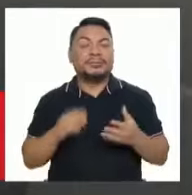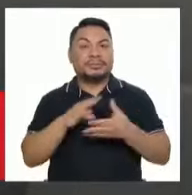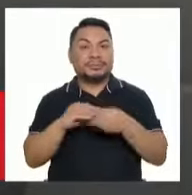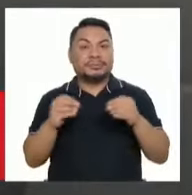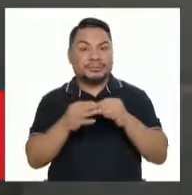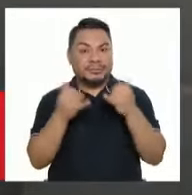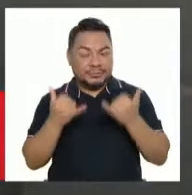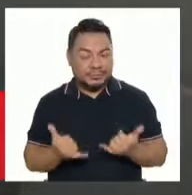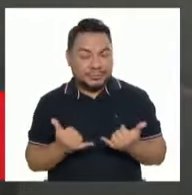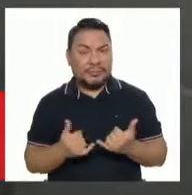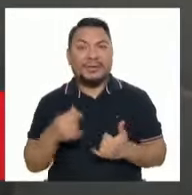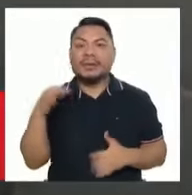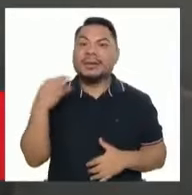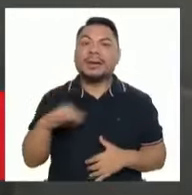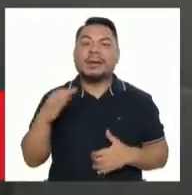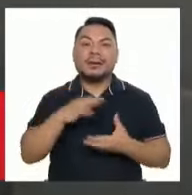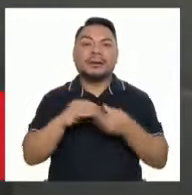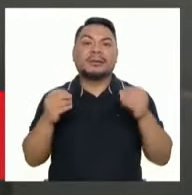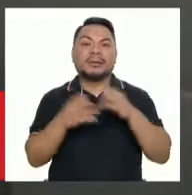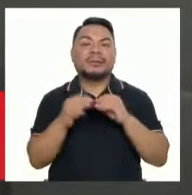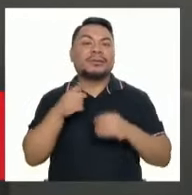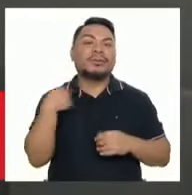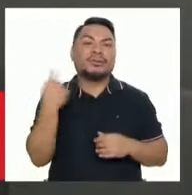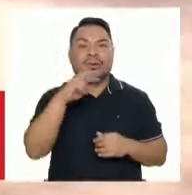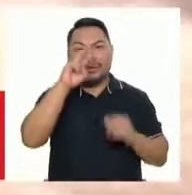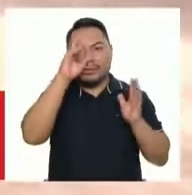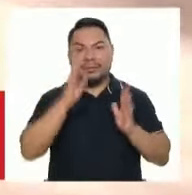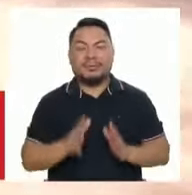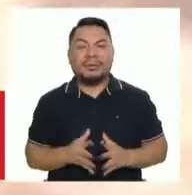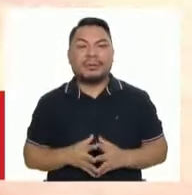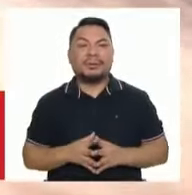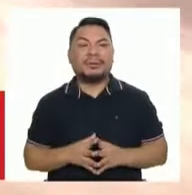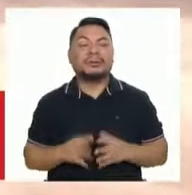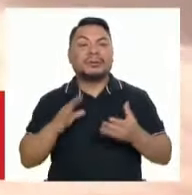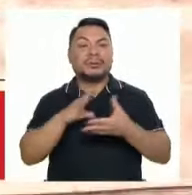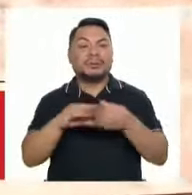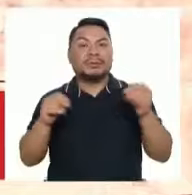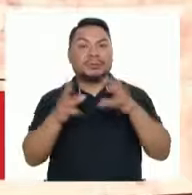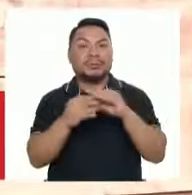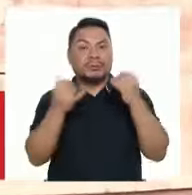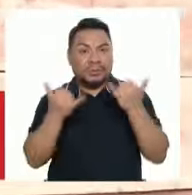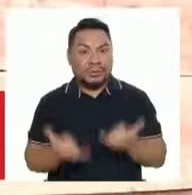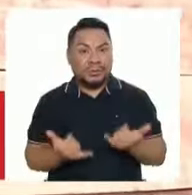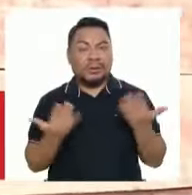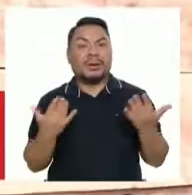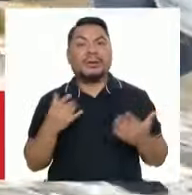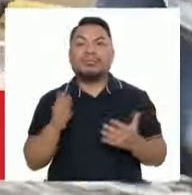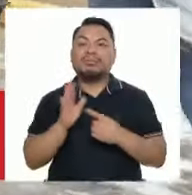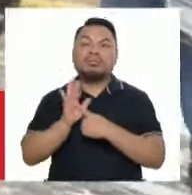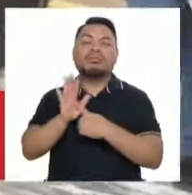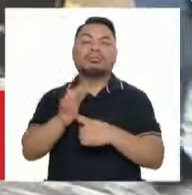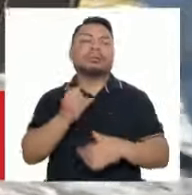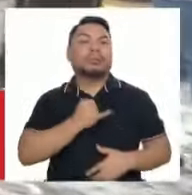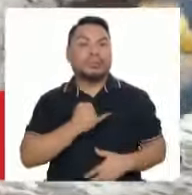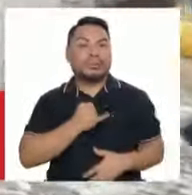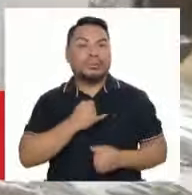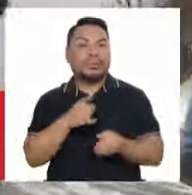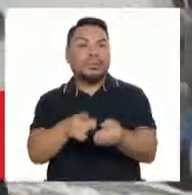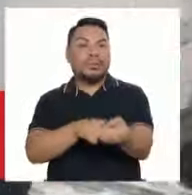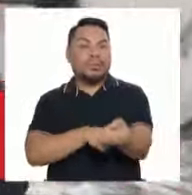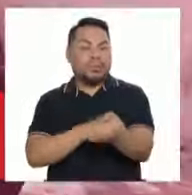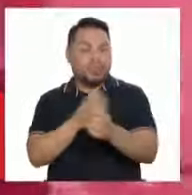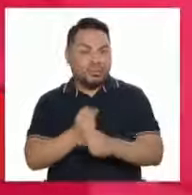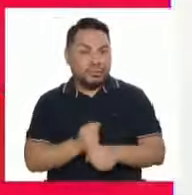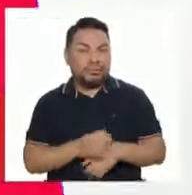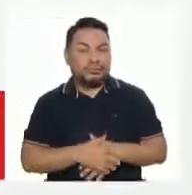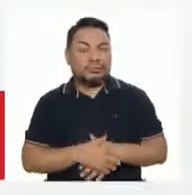de hoy, las crónicas de siempre, las crónicas de todos los peruanos. Crónicas de Hoy muestra identidad, costumbres y